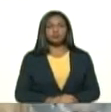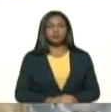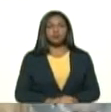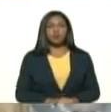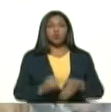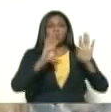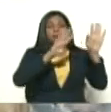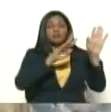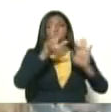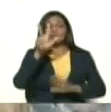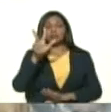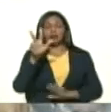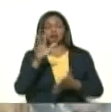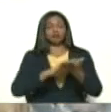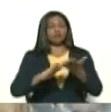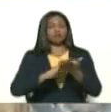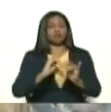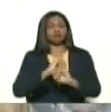93 recuperados.